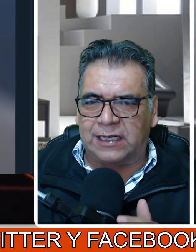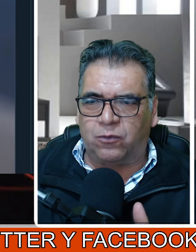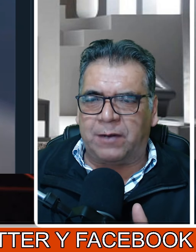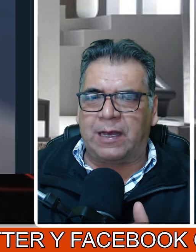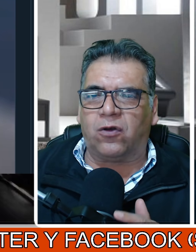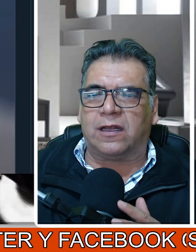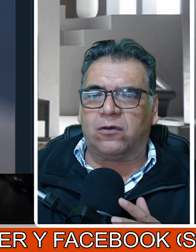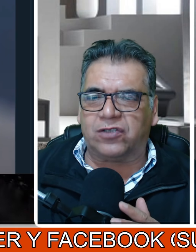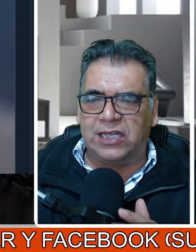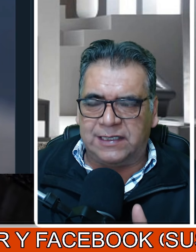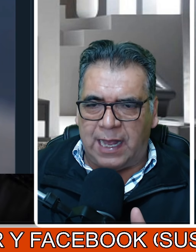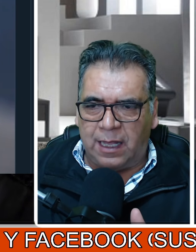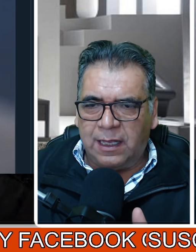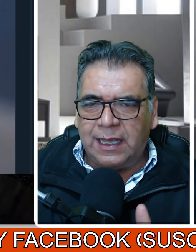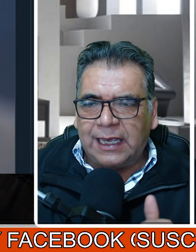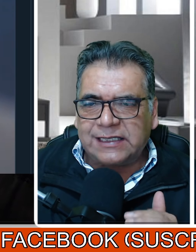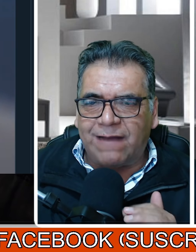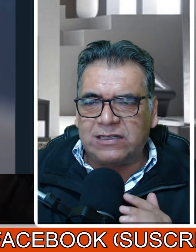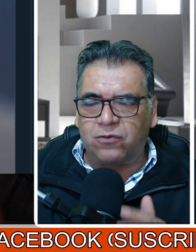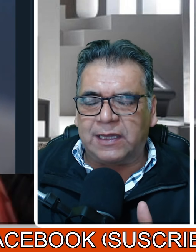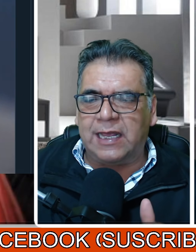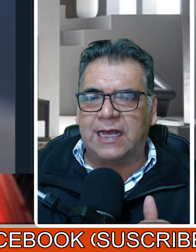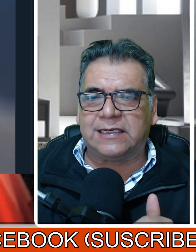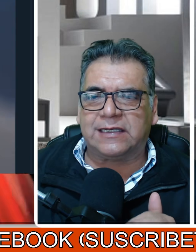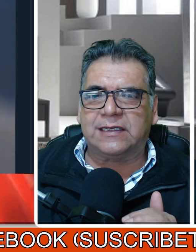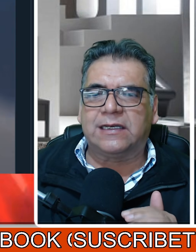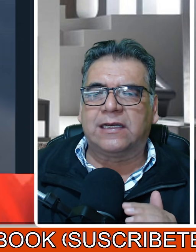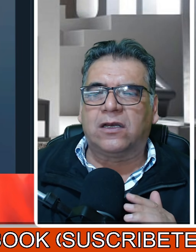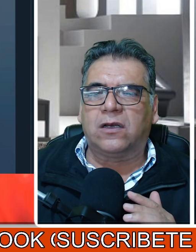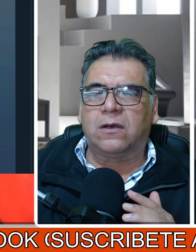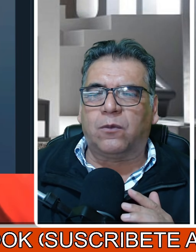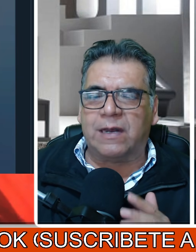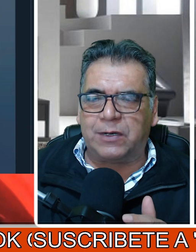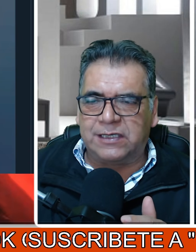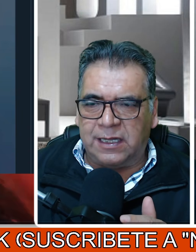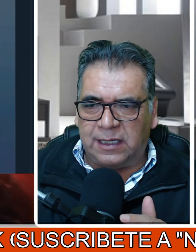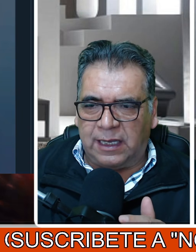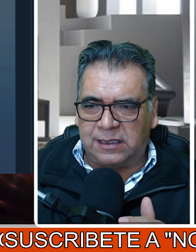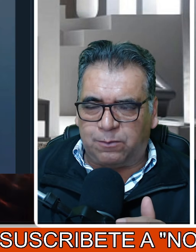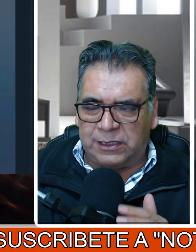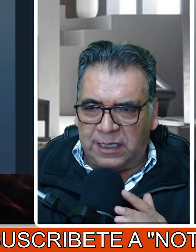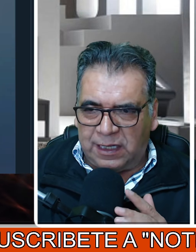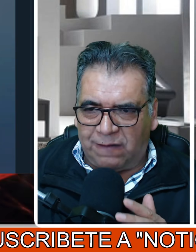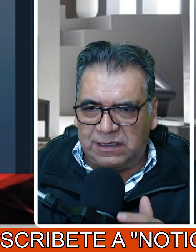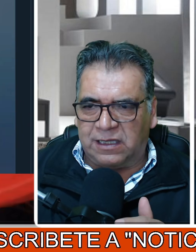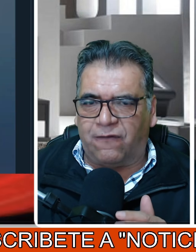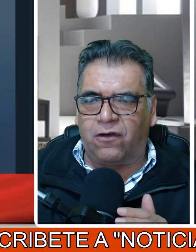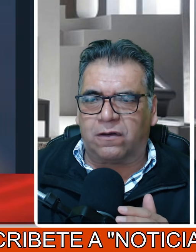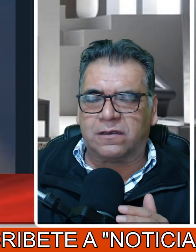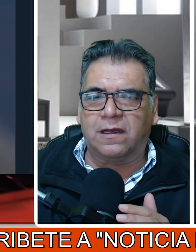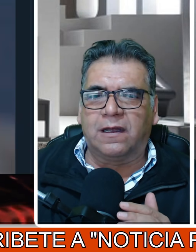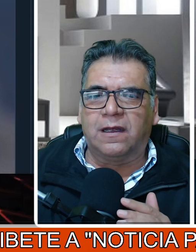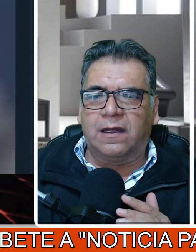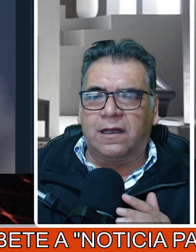instituciones de la Suprema Corte de Justicia que estaban sometidas por el presidente, expresidente Vicente